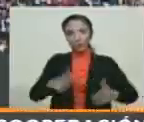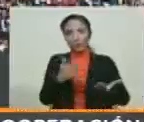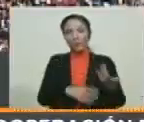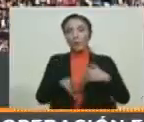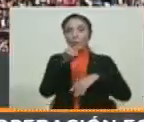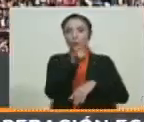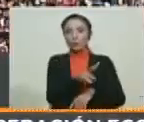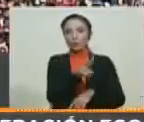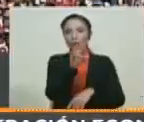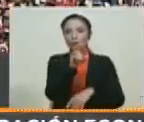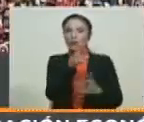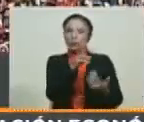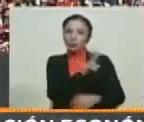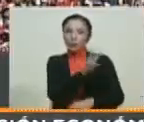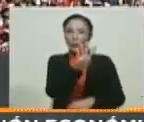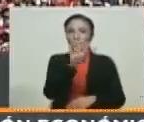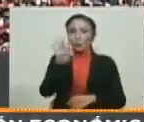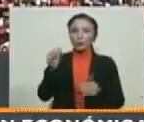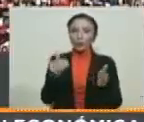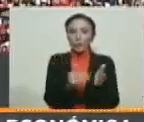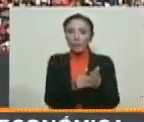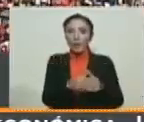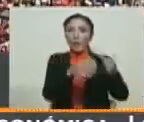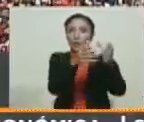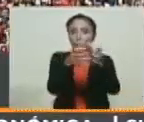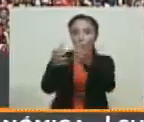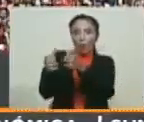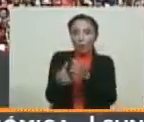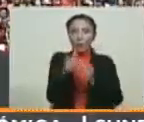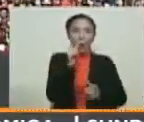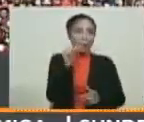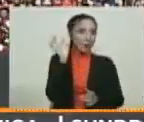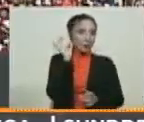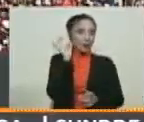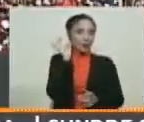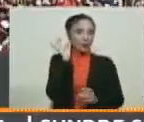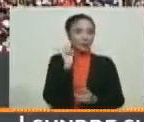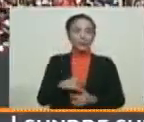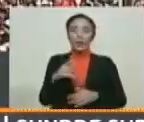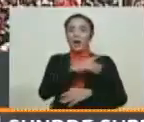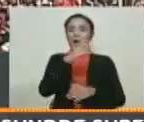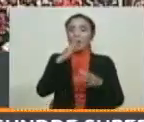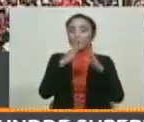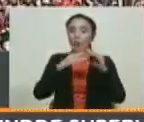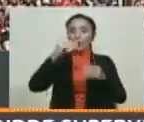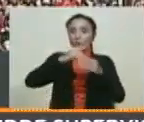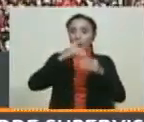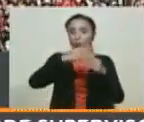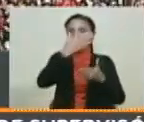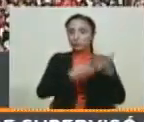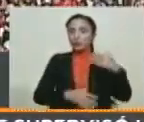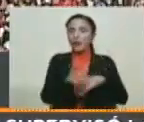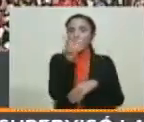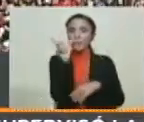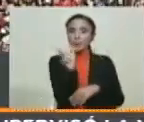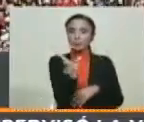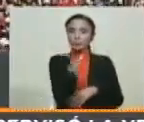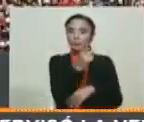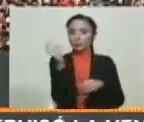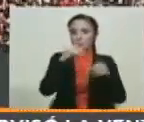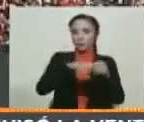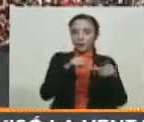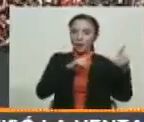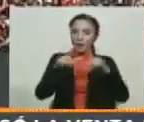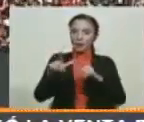de 244 mil compatriotas hombres y mujeres registrados en el partido socialista unido de venezuela